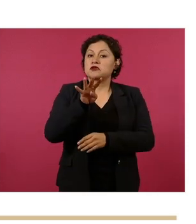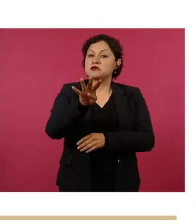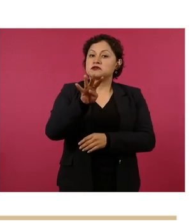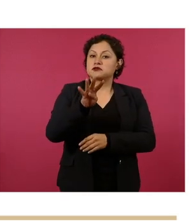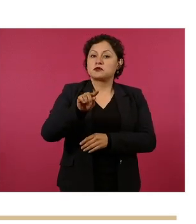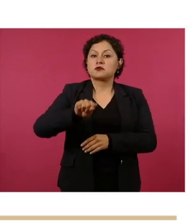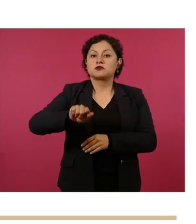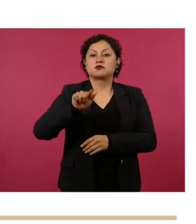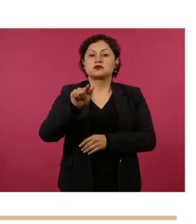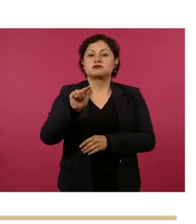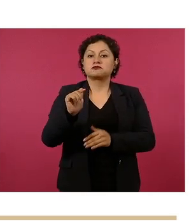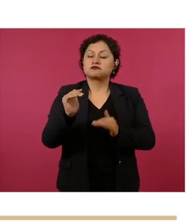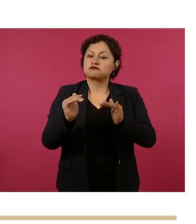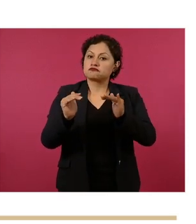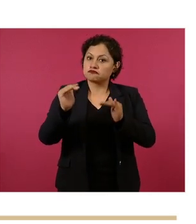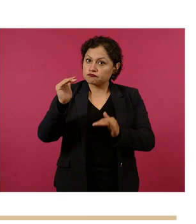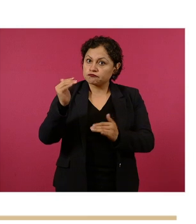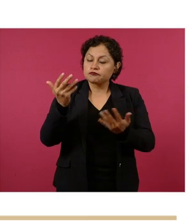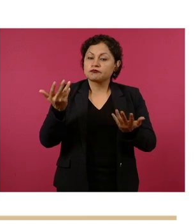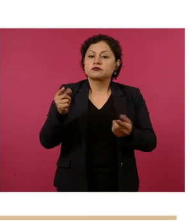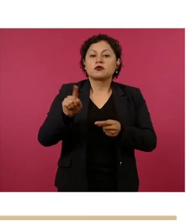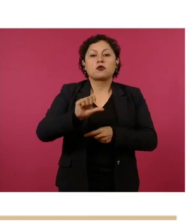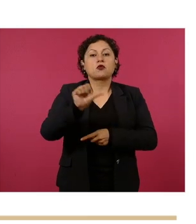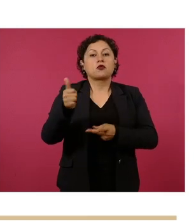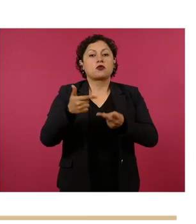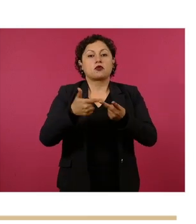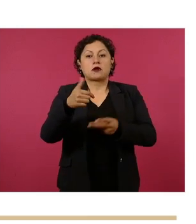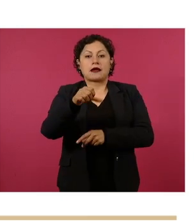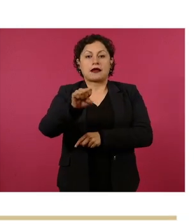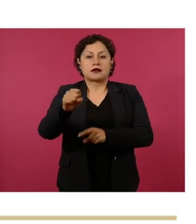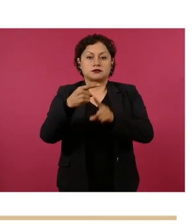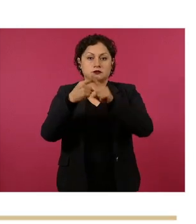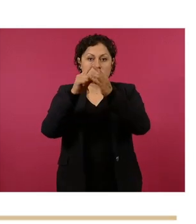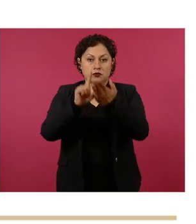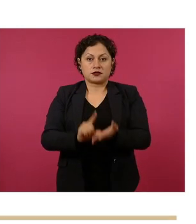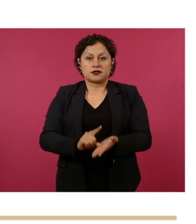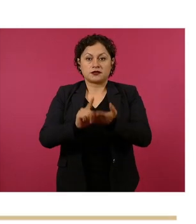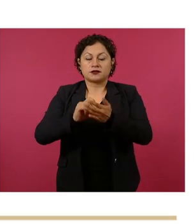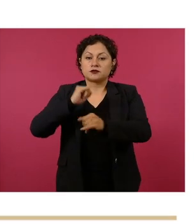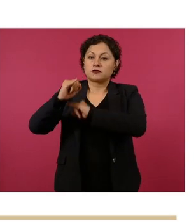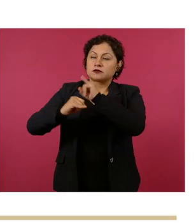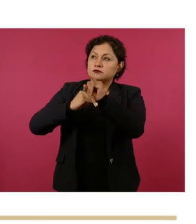19 pesos con 17 centavos. Para el gas que se vende por litro, en el contexto internacional,